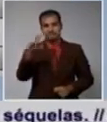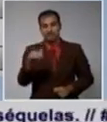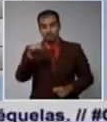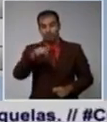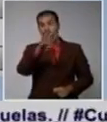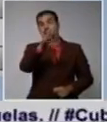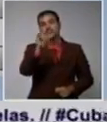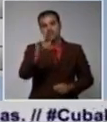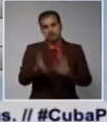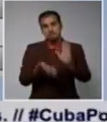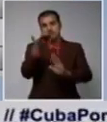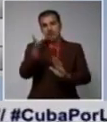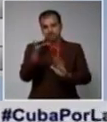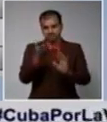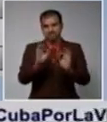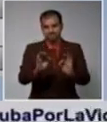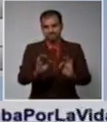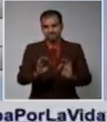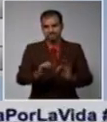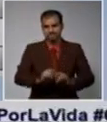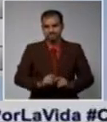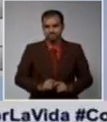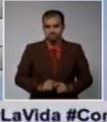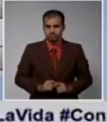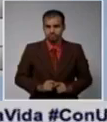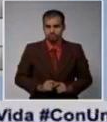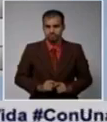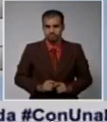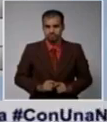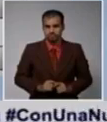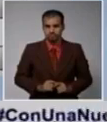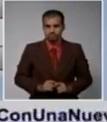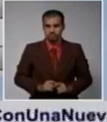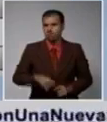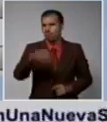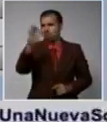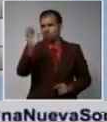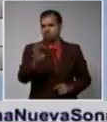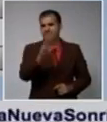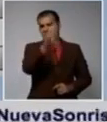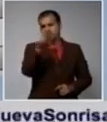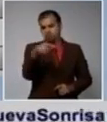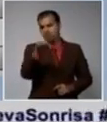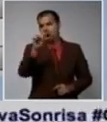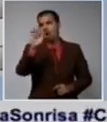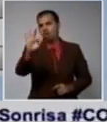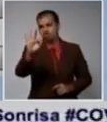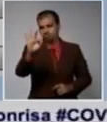la actividad de las muestras analizadas de un 3,8%.